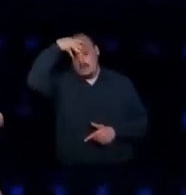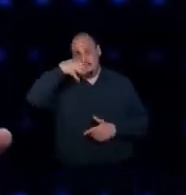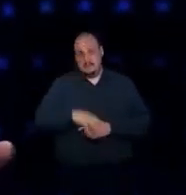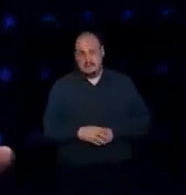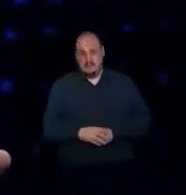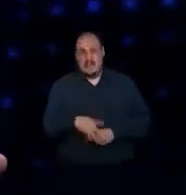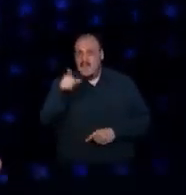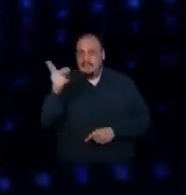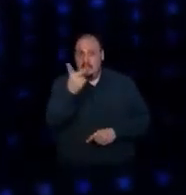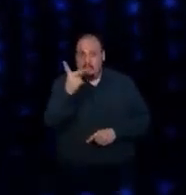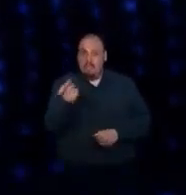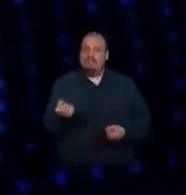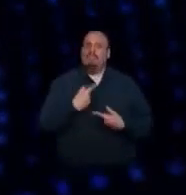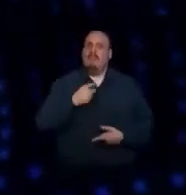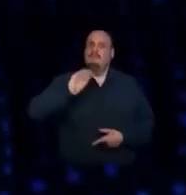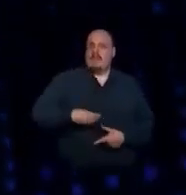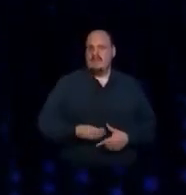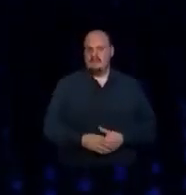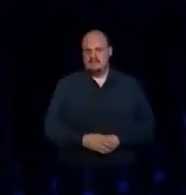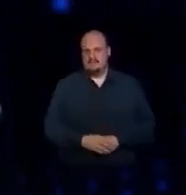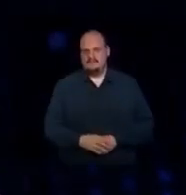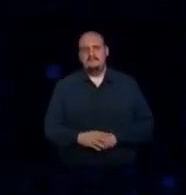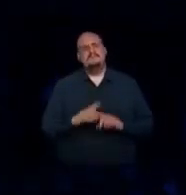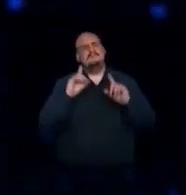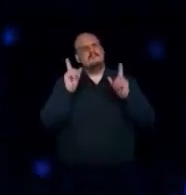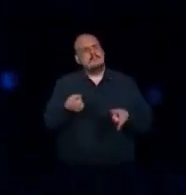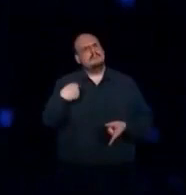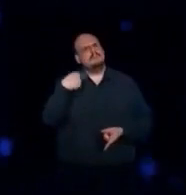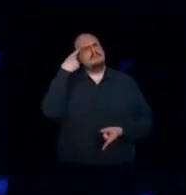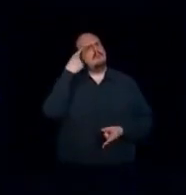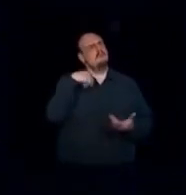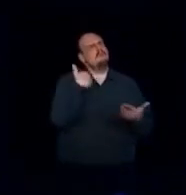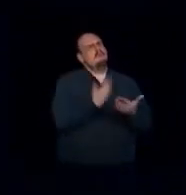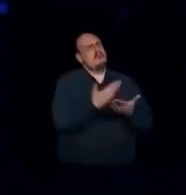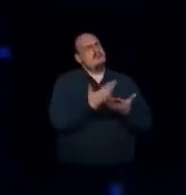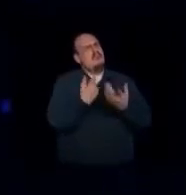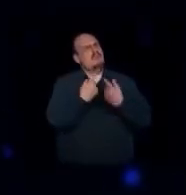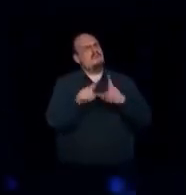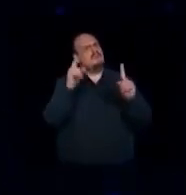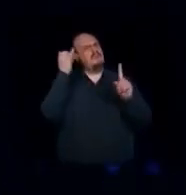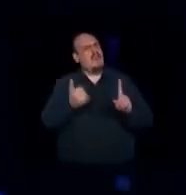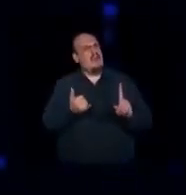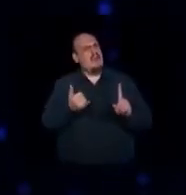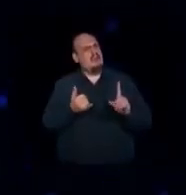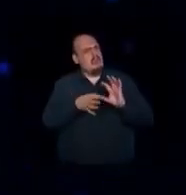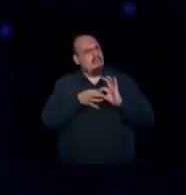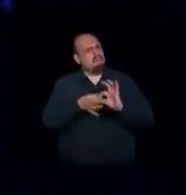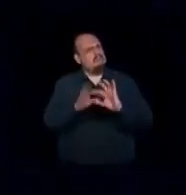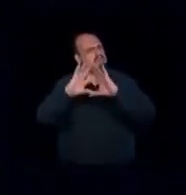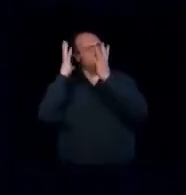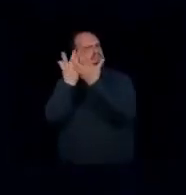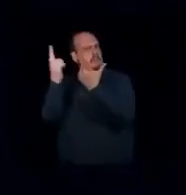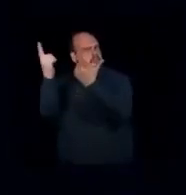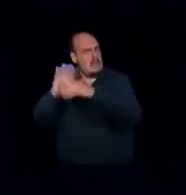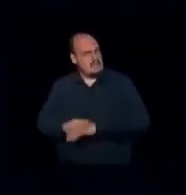Eso es lo que nos llevó al fracaso. Creo además de que hay otras propuestas que no se aplicaron en ningún lado del mundo y